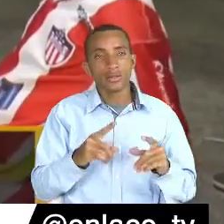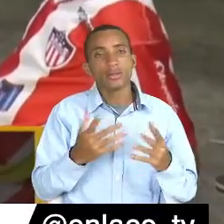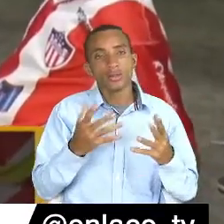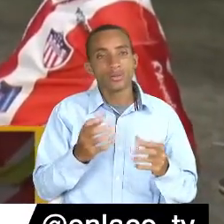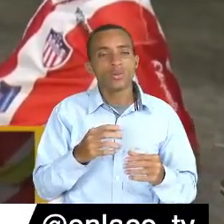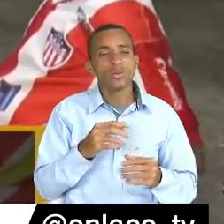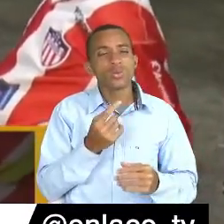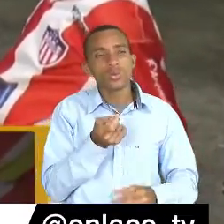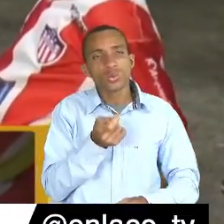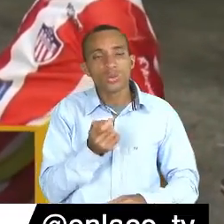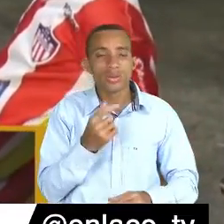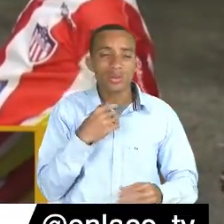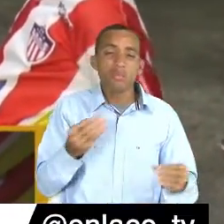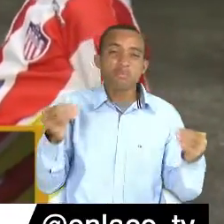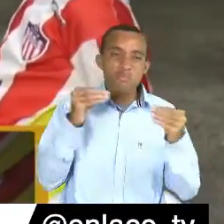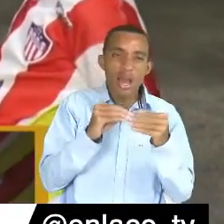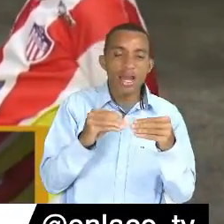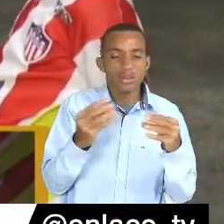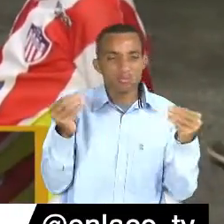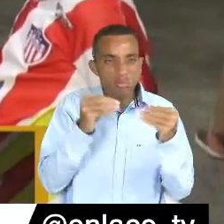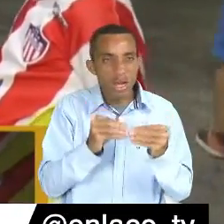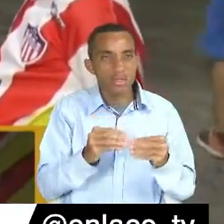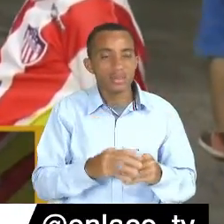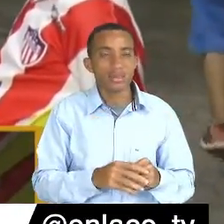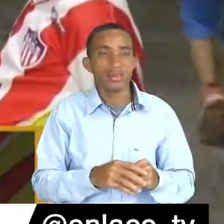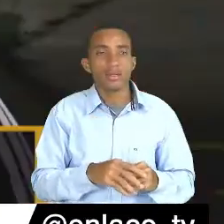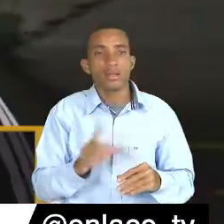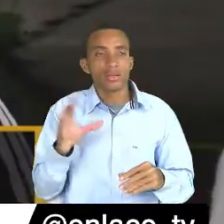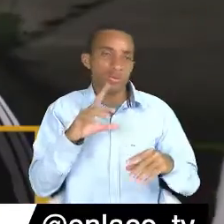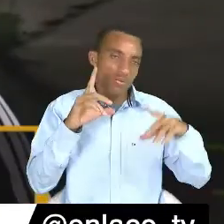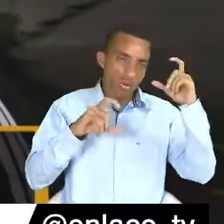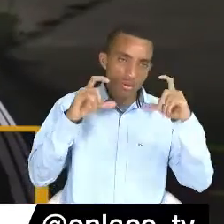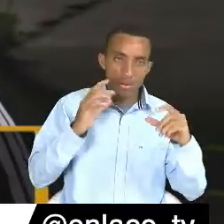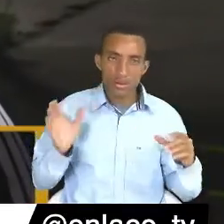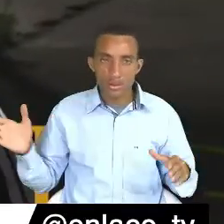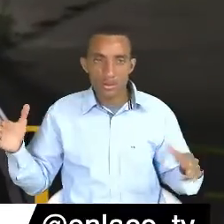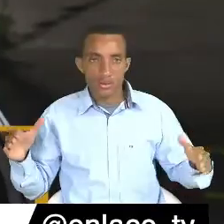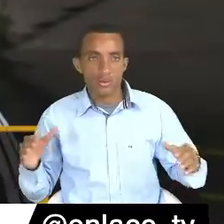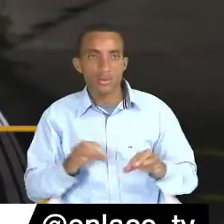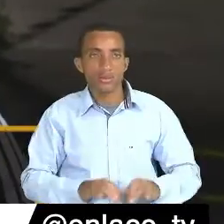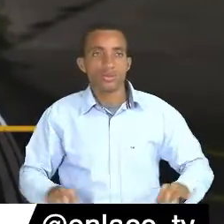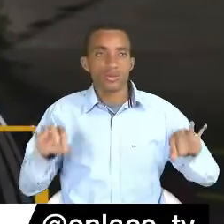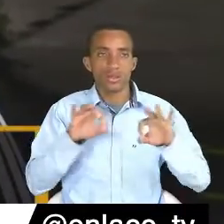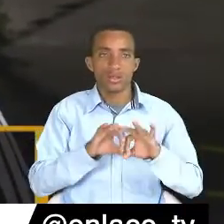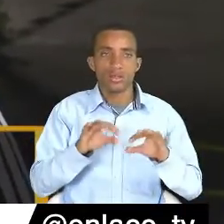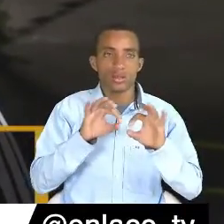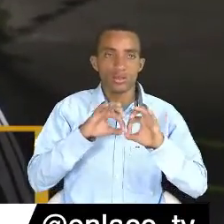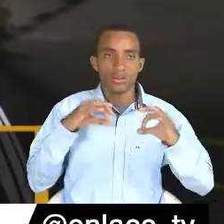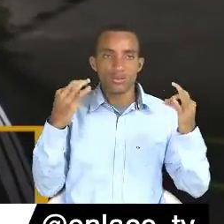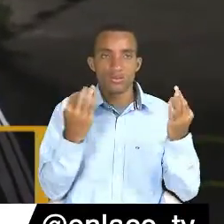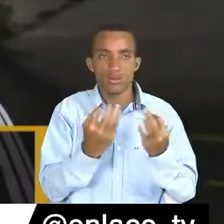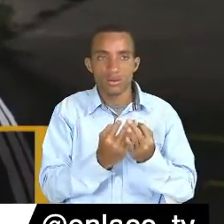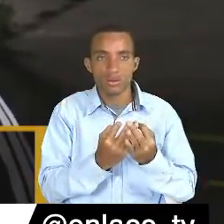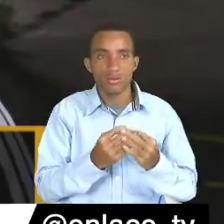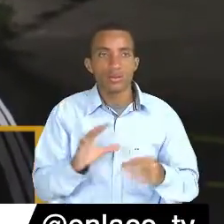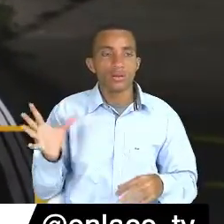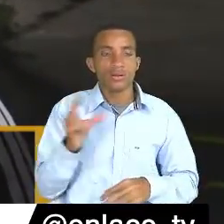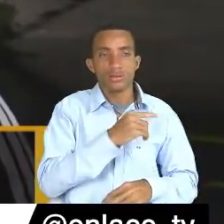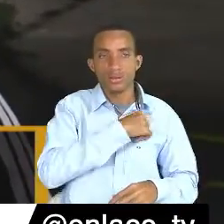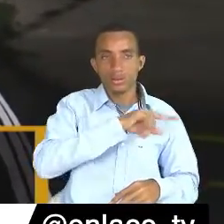no, que me pinte bastante. Se van contentos, se toman fotos entre ellos y lo importante es que disfruten en familia y nosotros